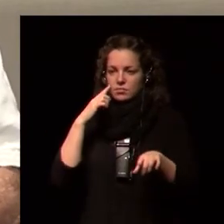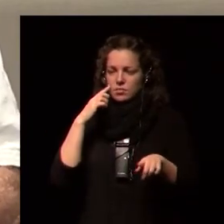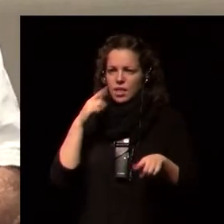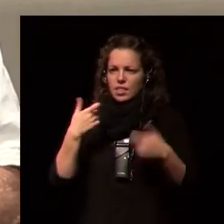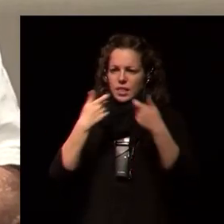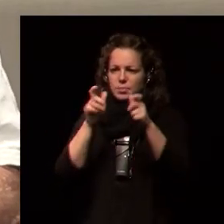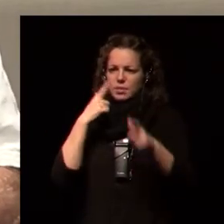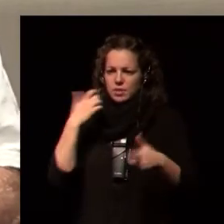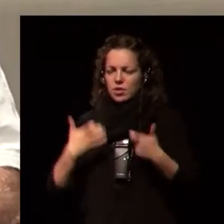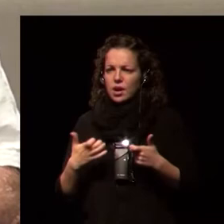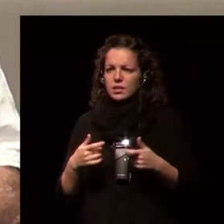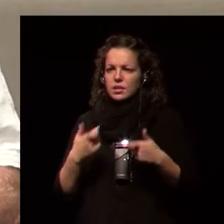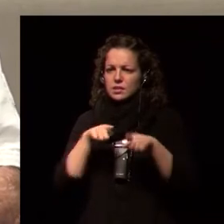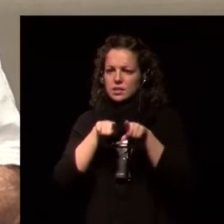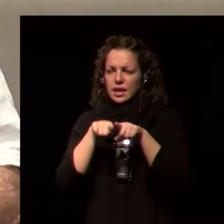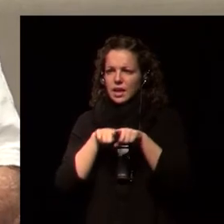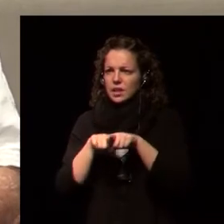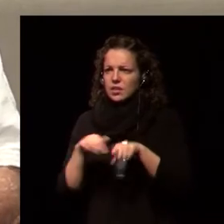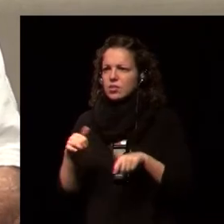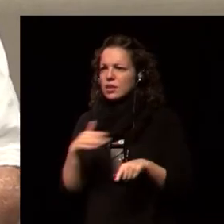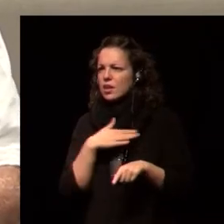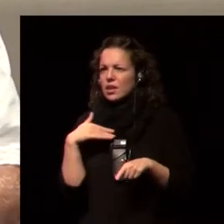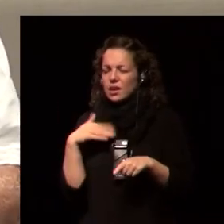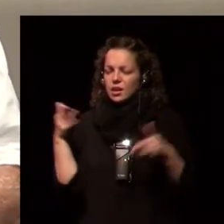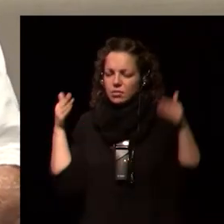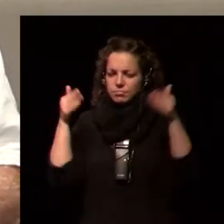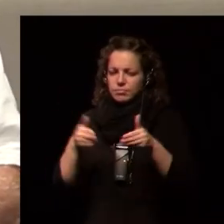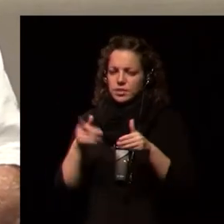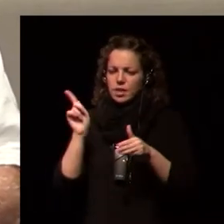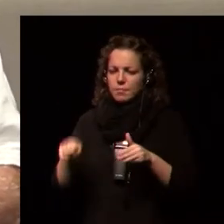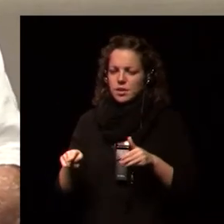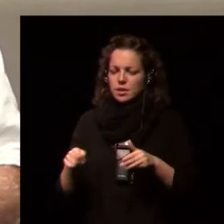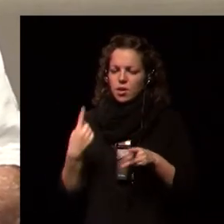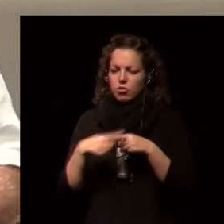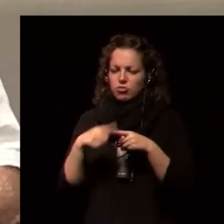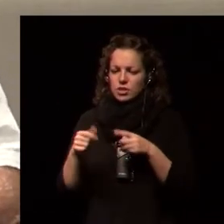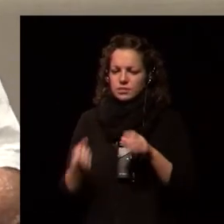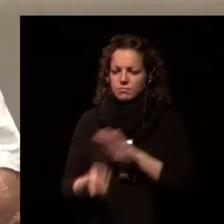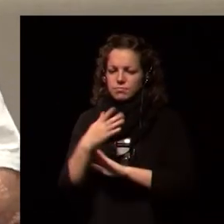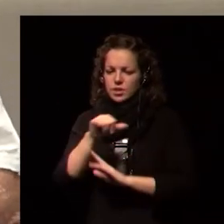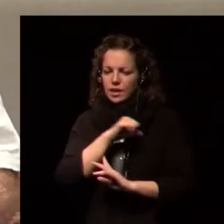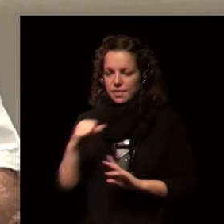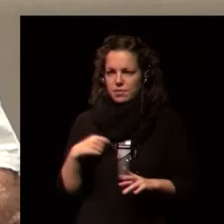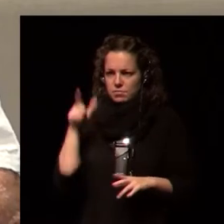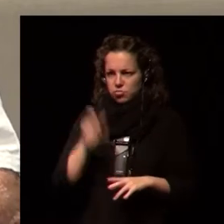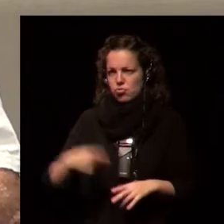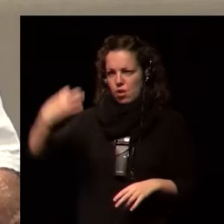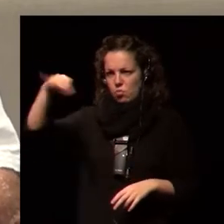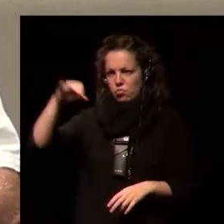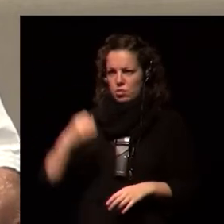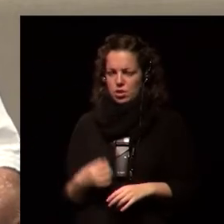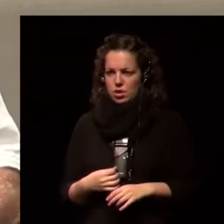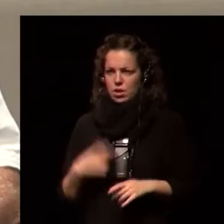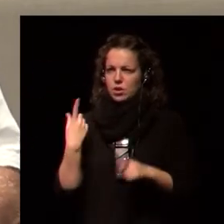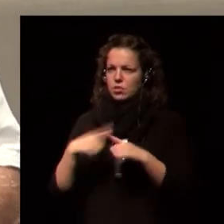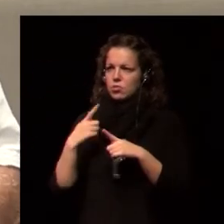arte siguen centrándose con artefactos creados individualmente y no tienen en cuenta aquellos